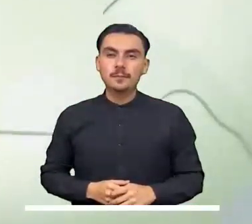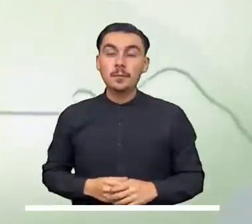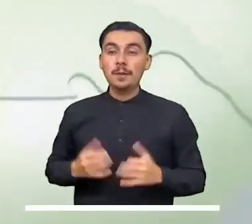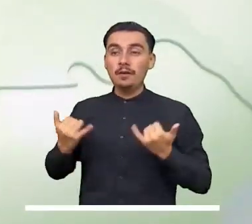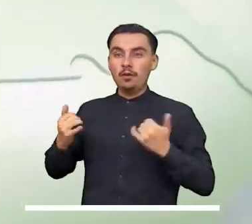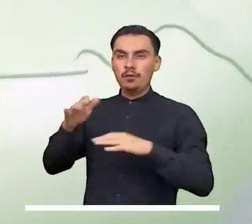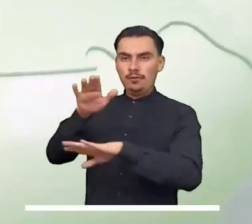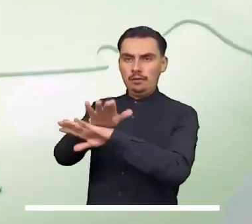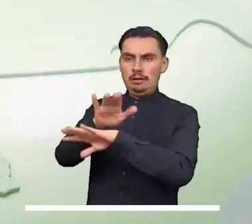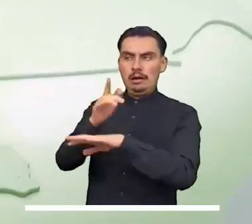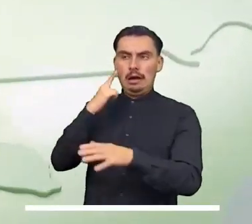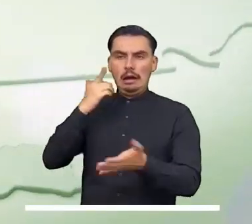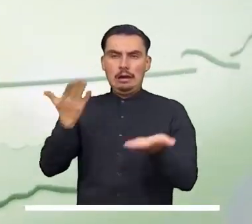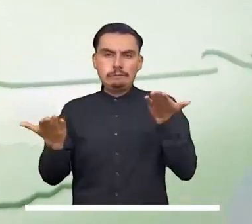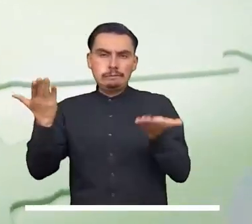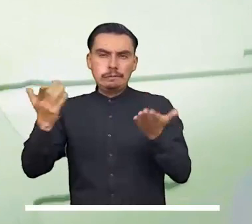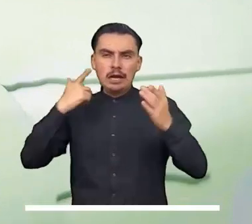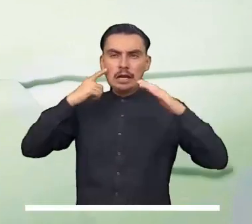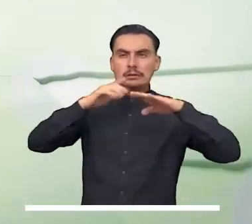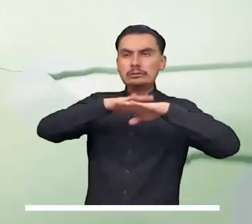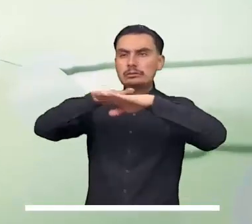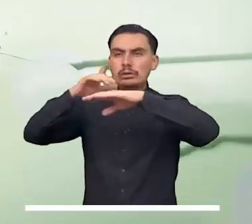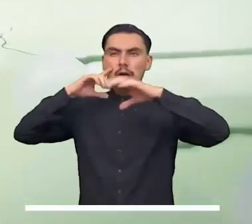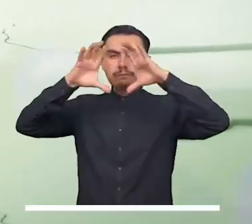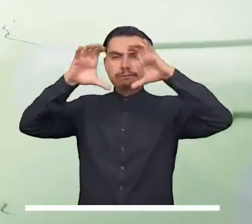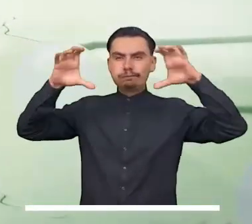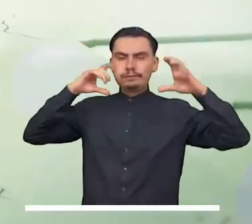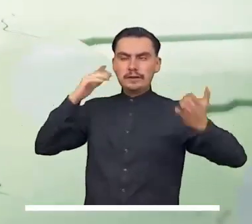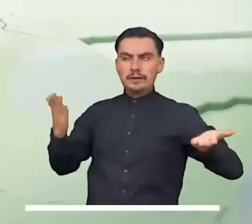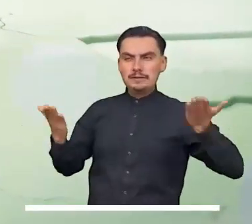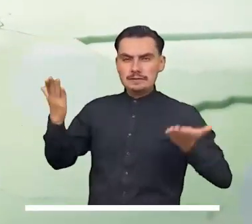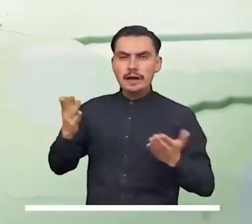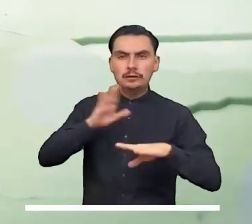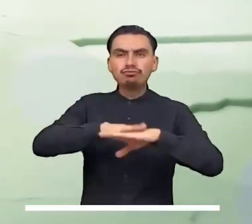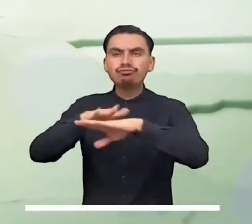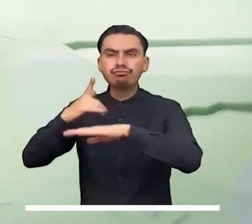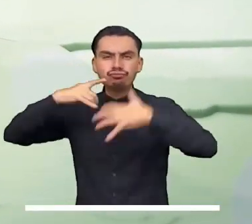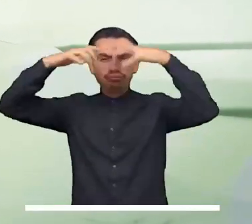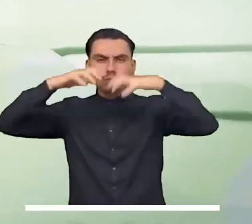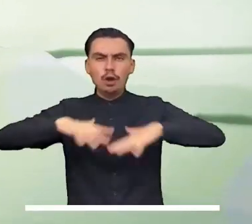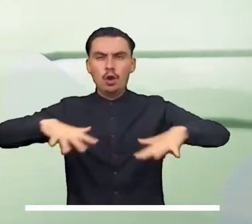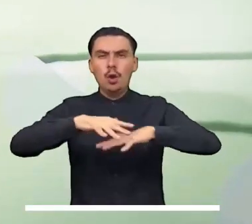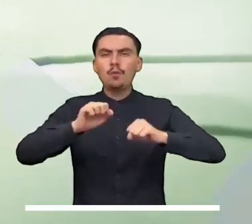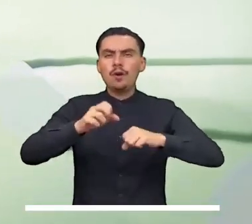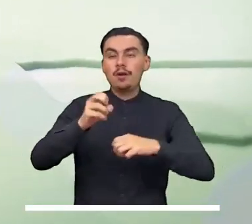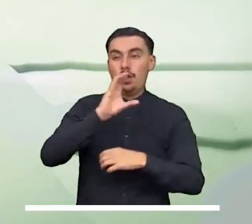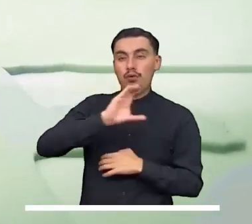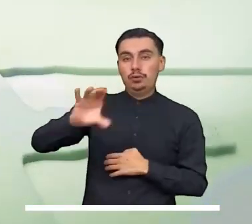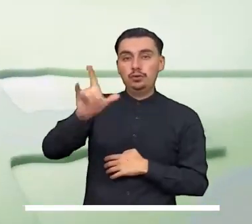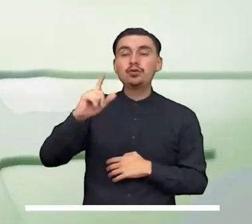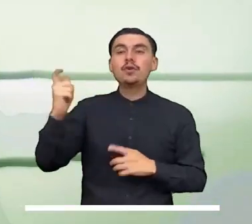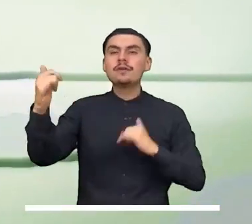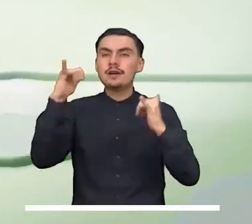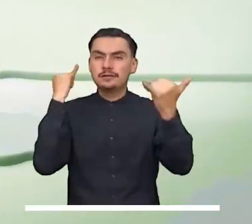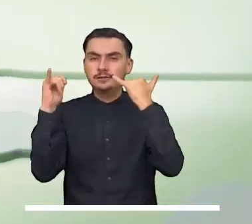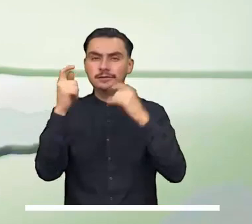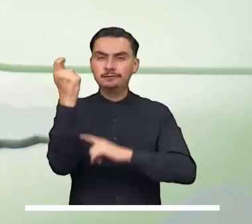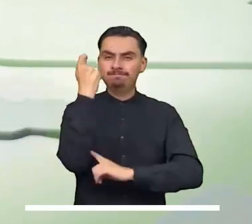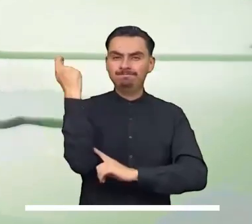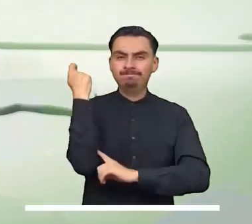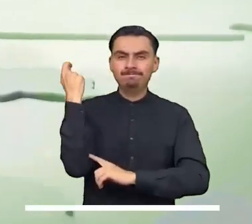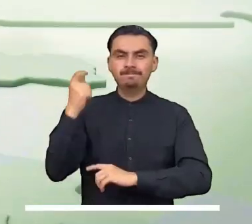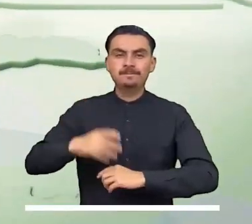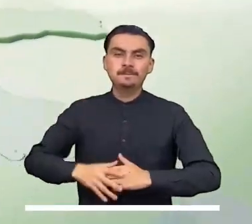Una tarde entre ligera y parcialmente nublada se anuncia en la Orinoquía, donde las lluvias podrían presentarse en el occidente de Casanare y